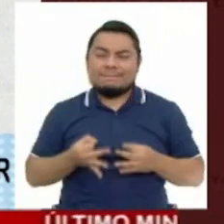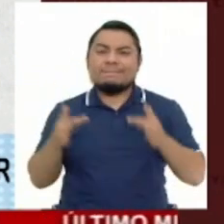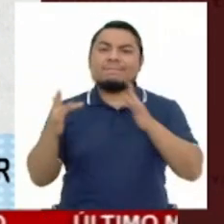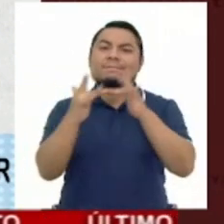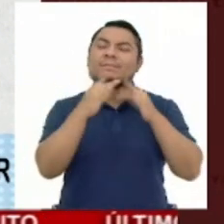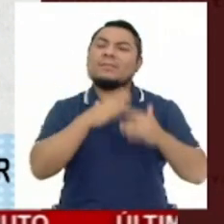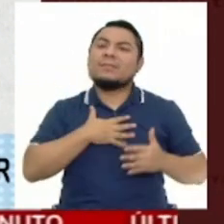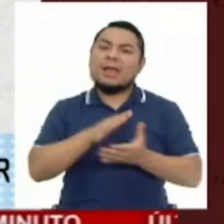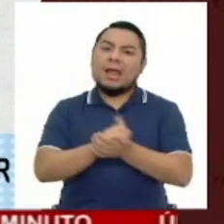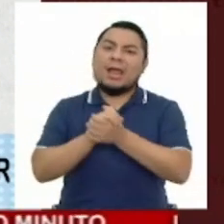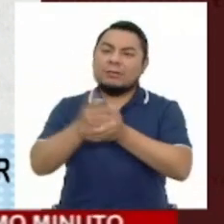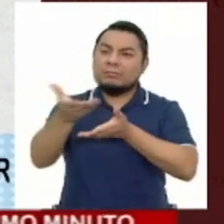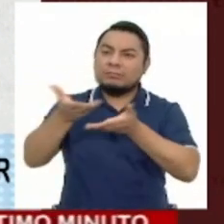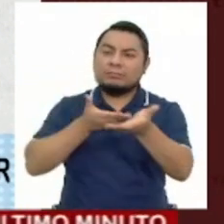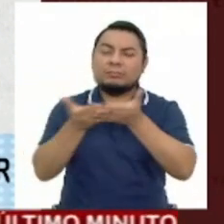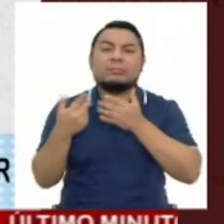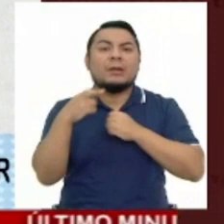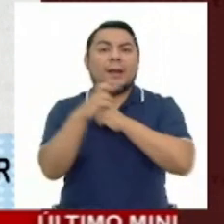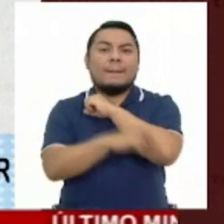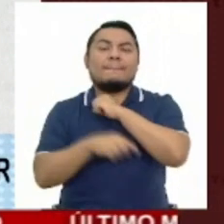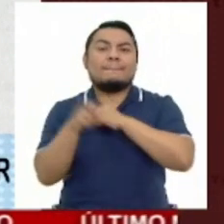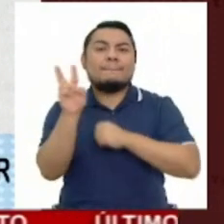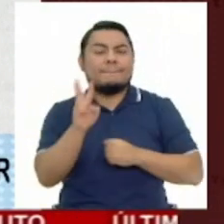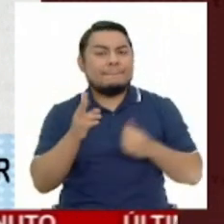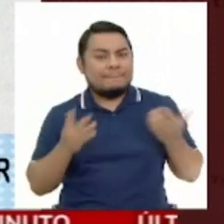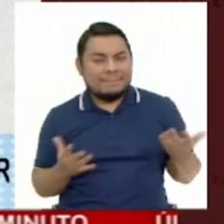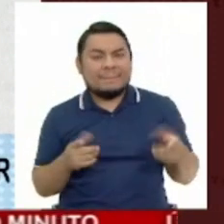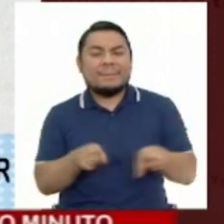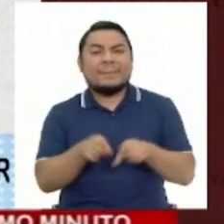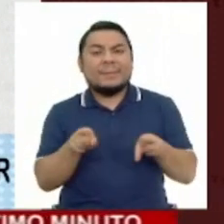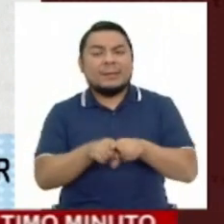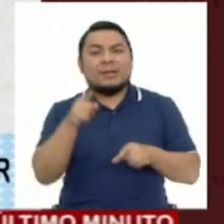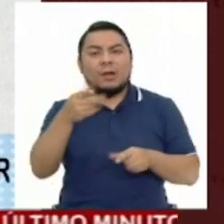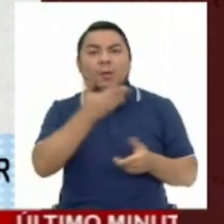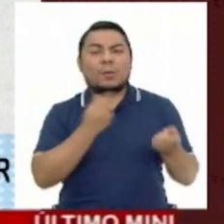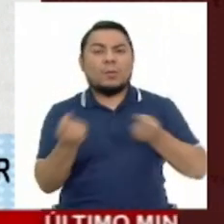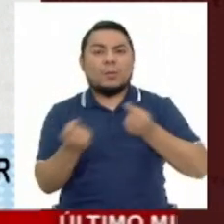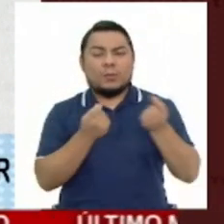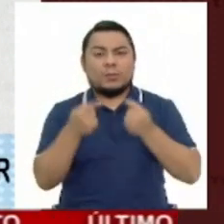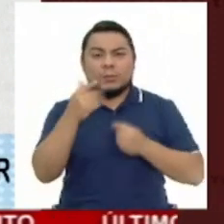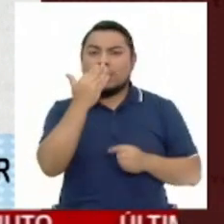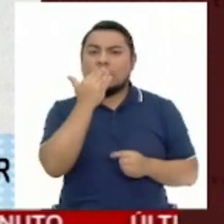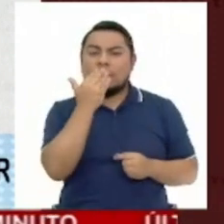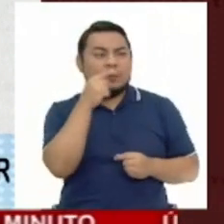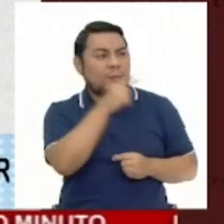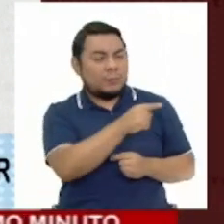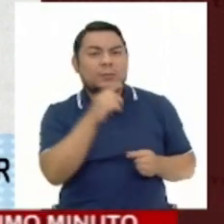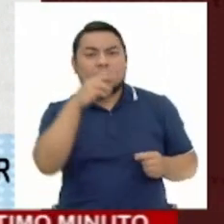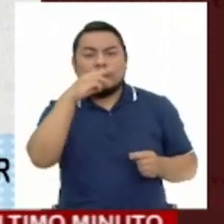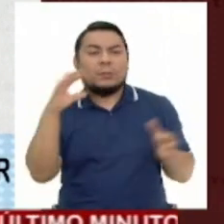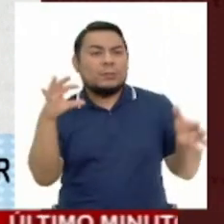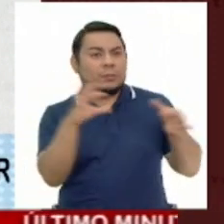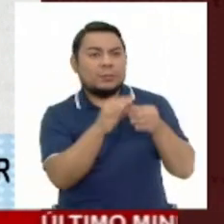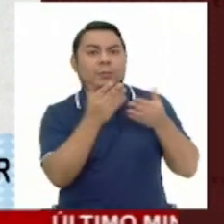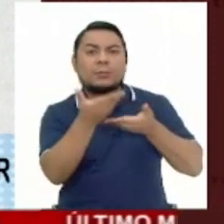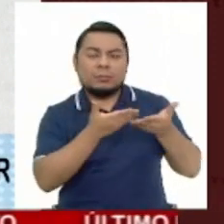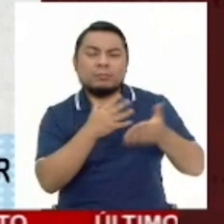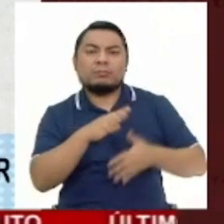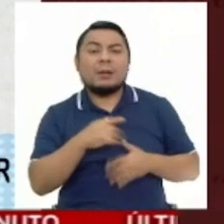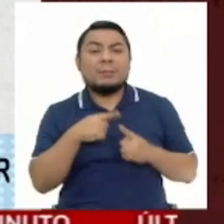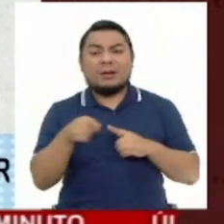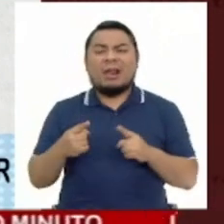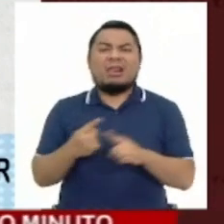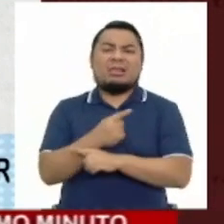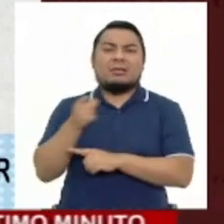relaciones amistosas y de cooperación con la República de Venezuela y el gobierno del presidente Nicolás Maduro, por lo cual, habiendo transgredido